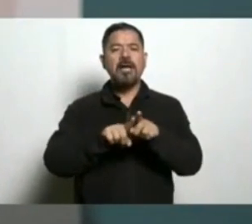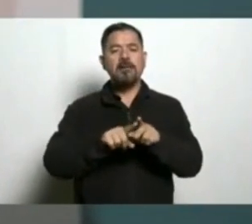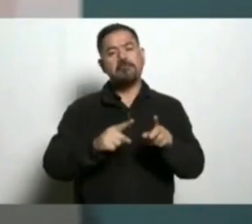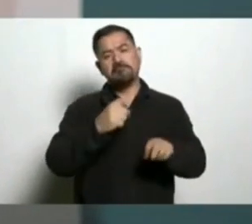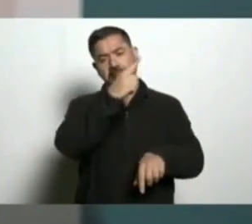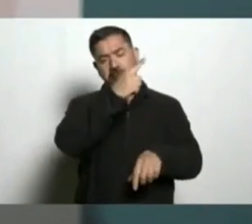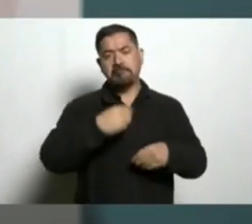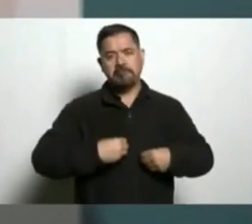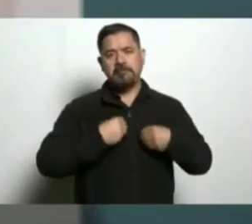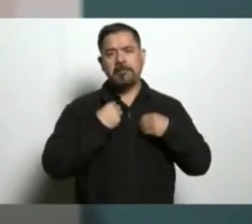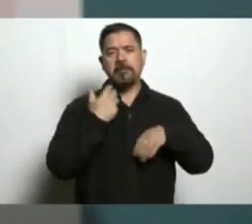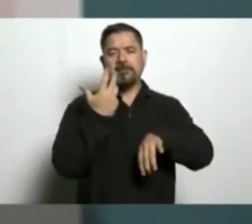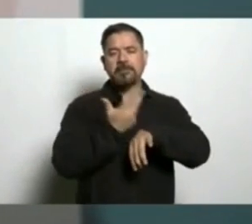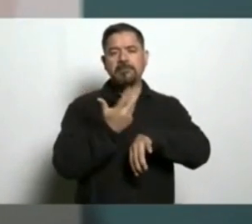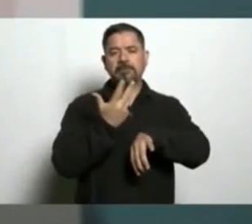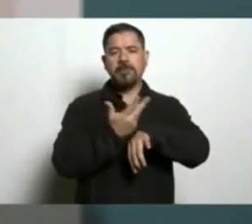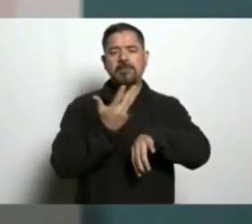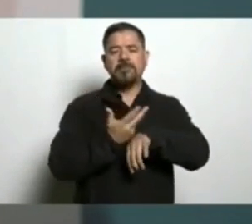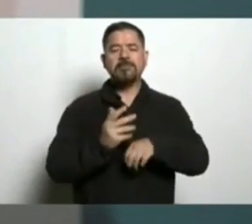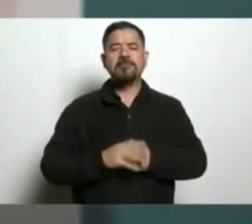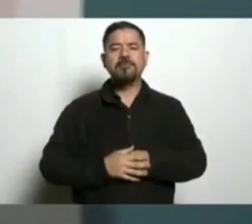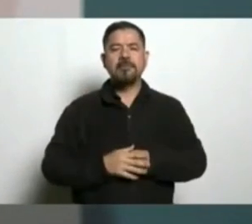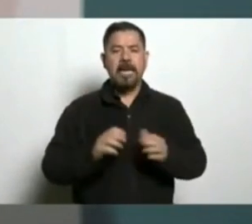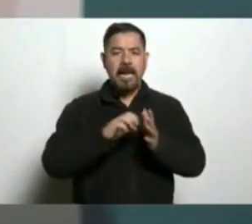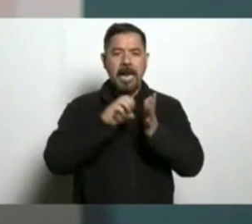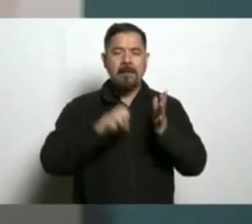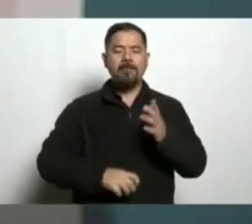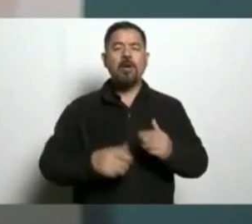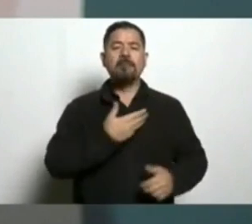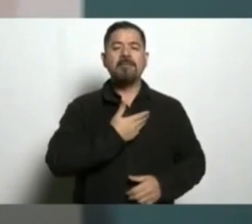Estados Unidos. Madero